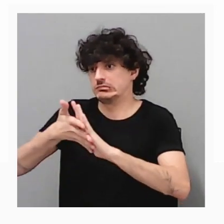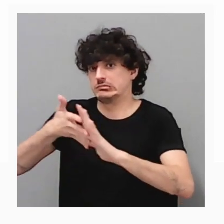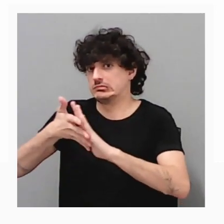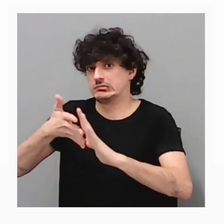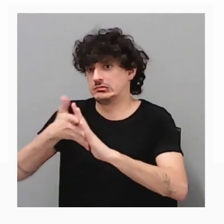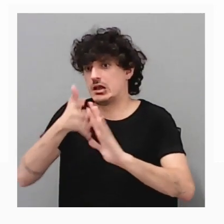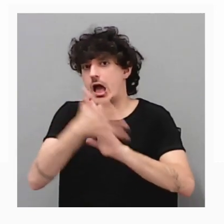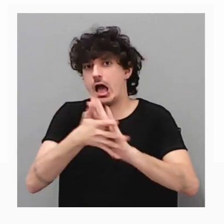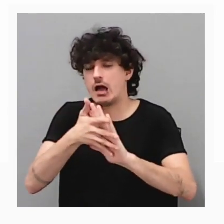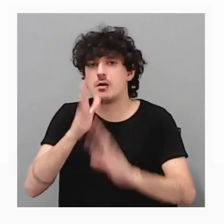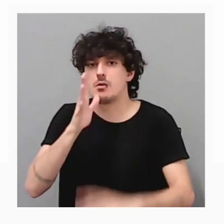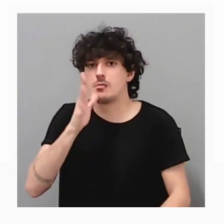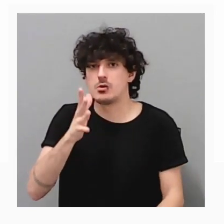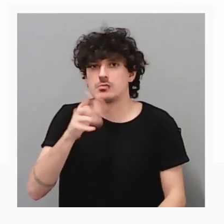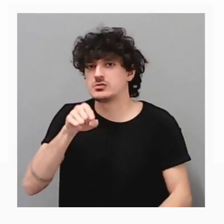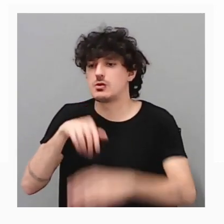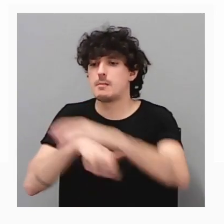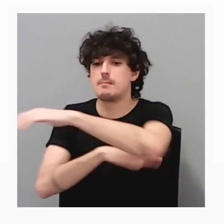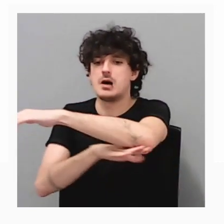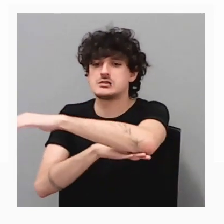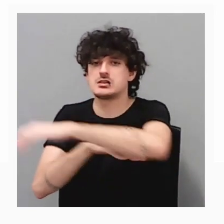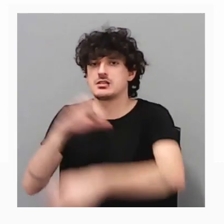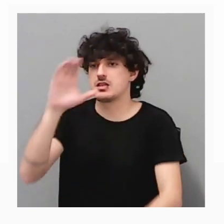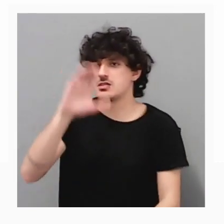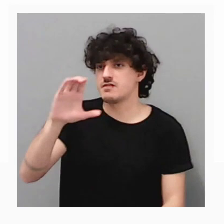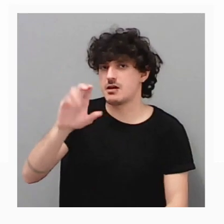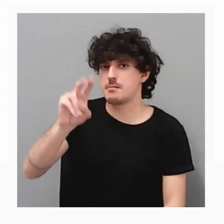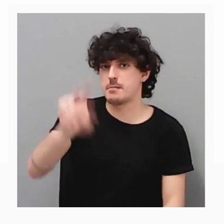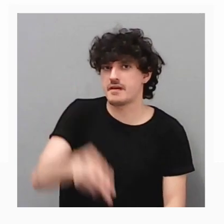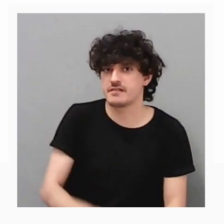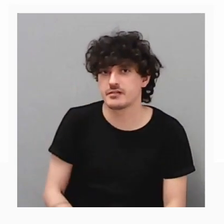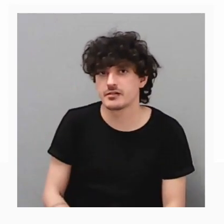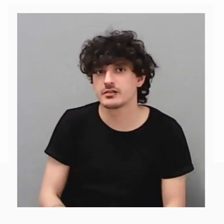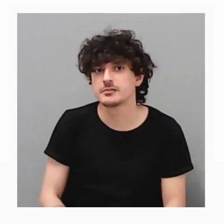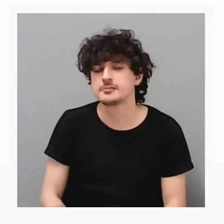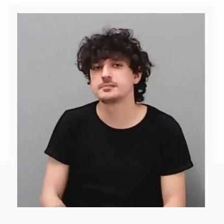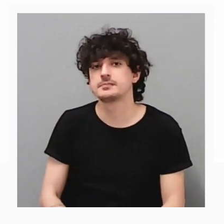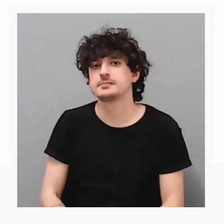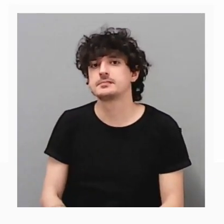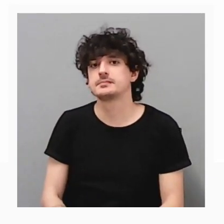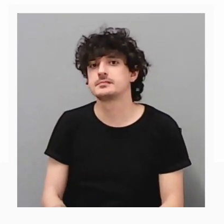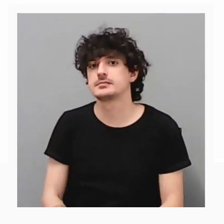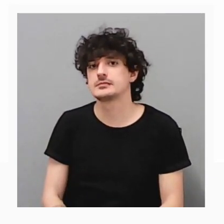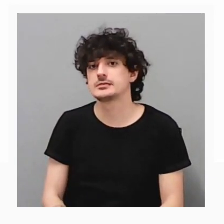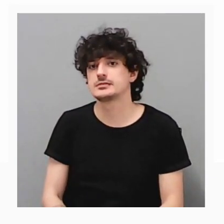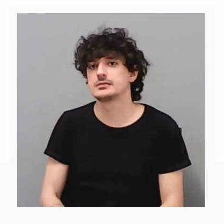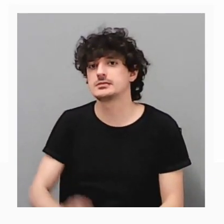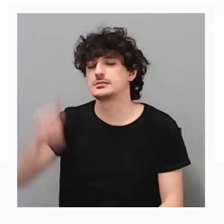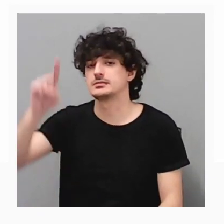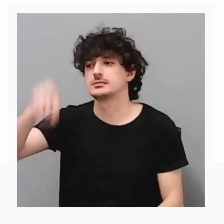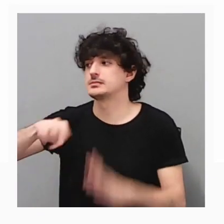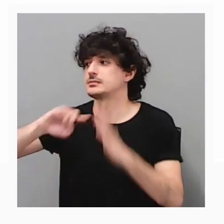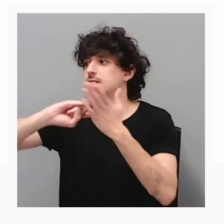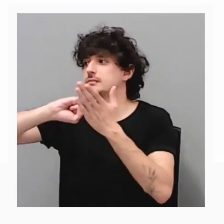porque estas son las bases científicas de EQI. También haciendo un benchmark y aportando con metodologías que